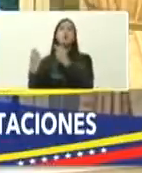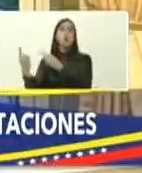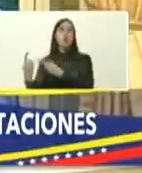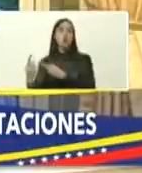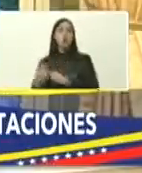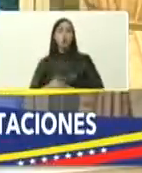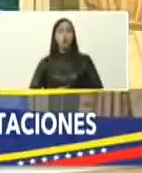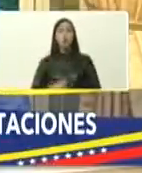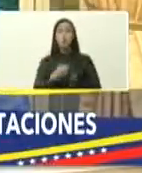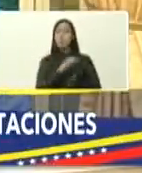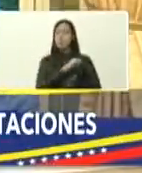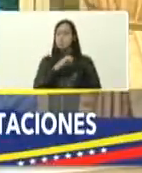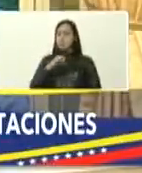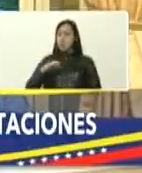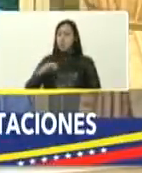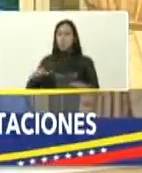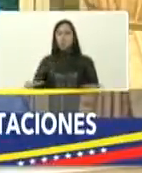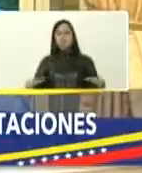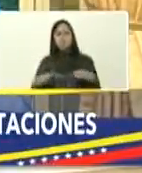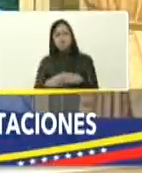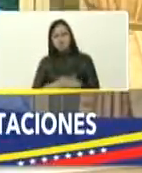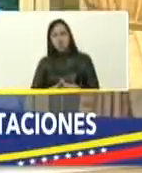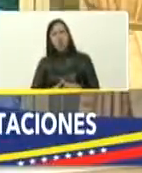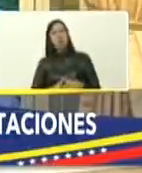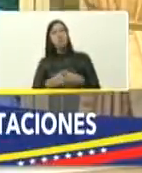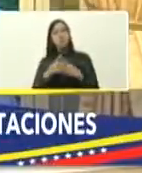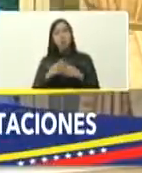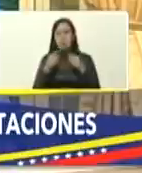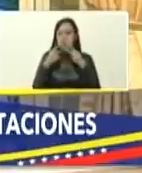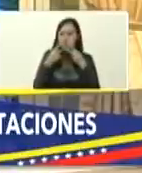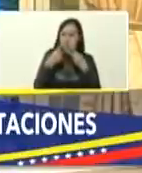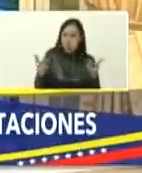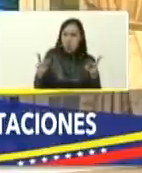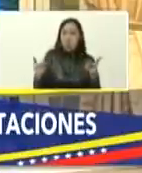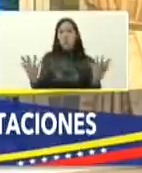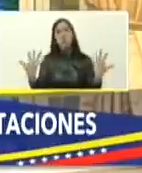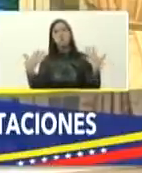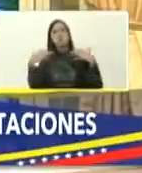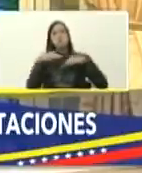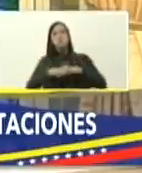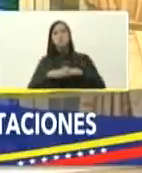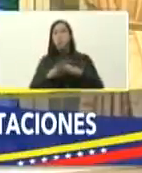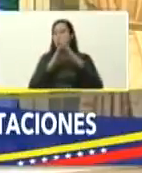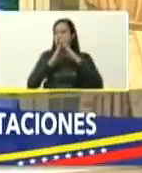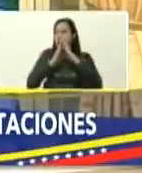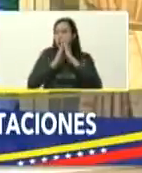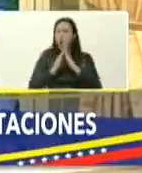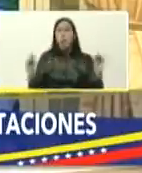sector privado, al sector mixto, al sector público, todo el sector exportador.